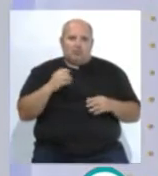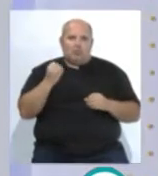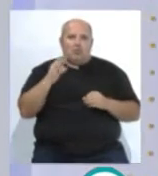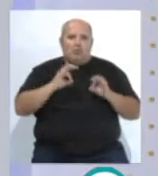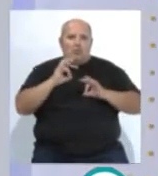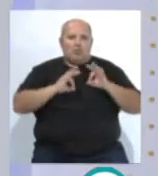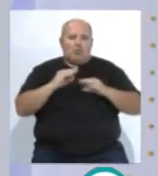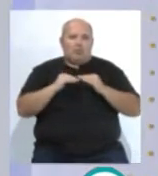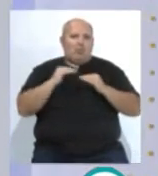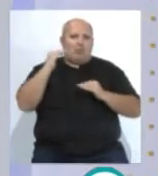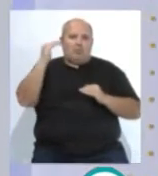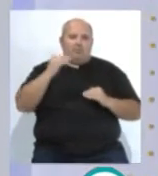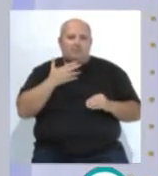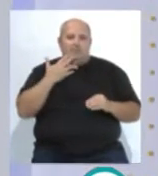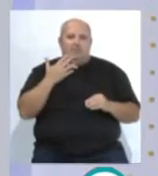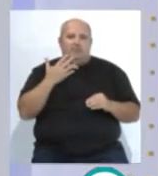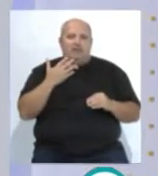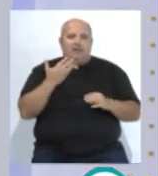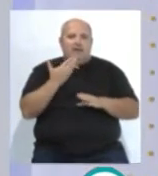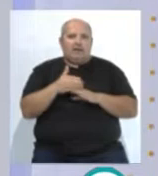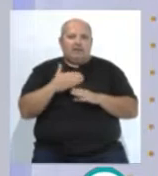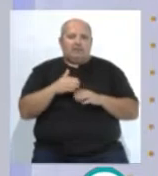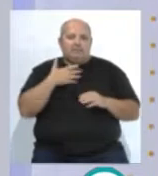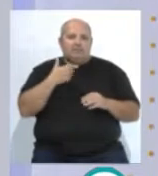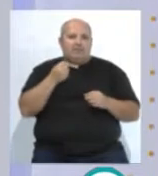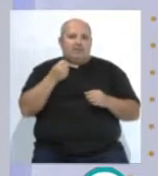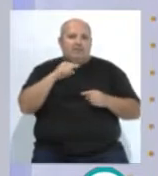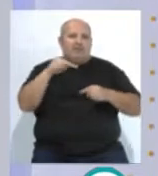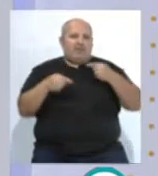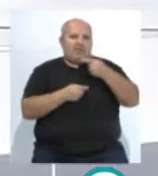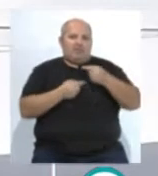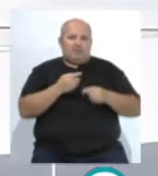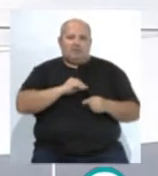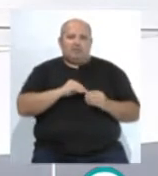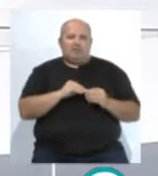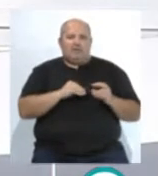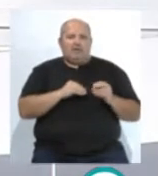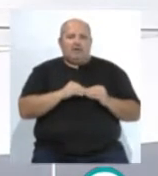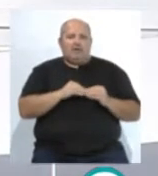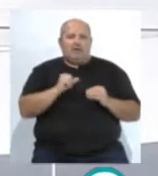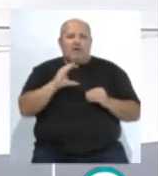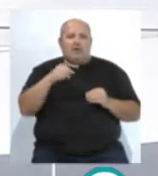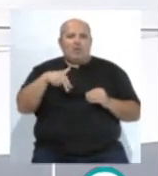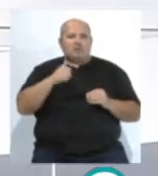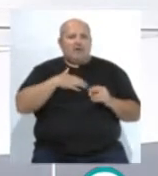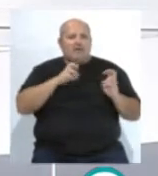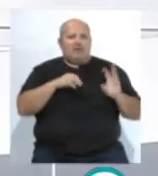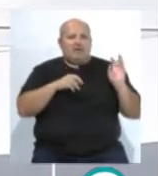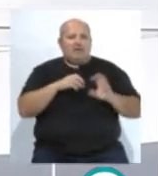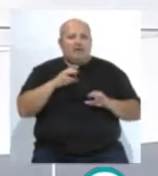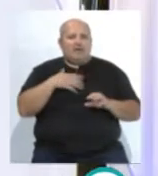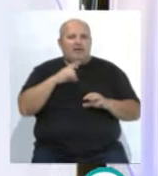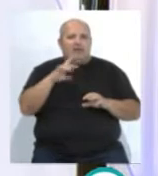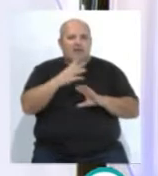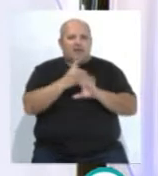Encaja poquito y consigues en la portería contraria al resto, pues ahí están las diferencias, ¿no? Paco, cuando vino Acuña, que al Cádiz, que vino con 15